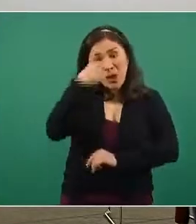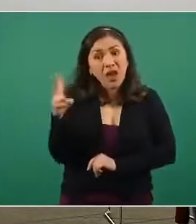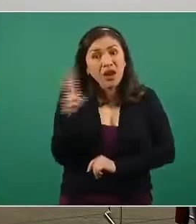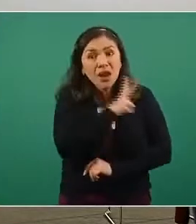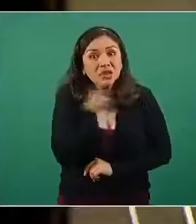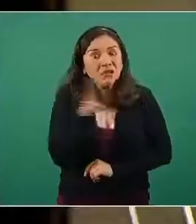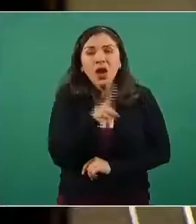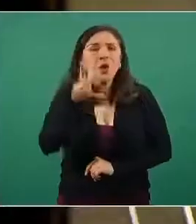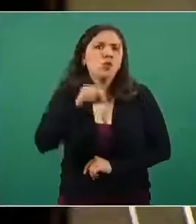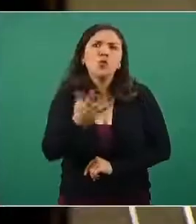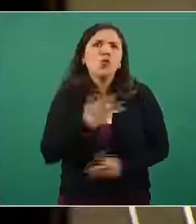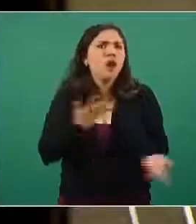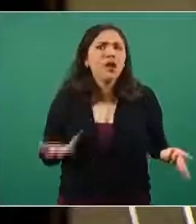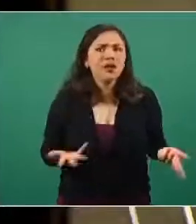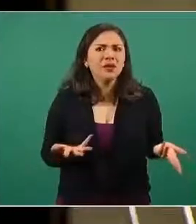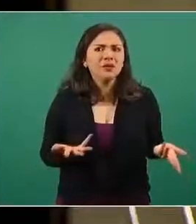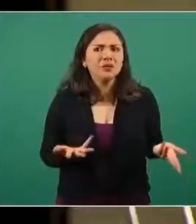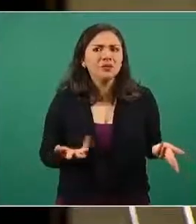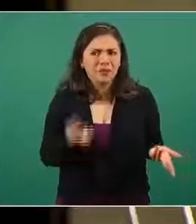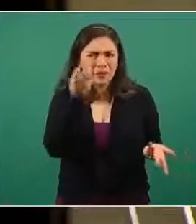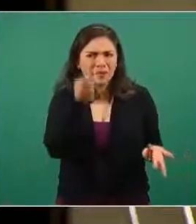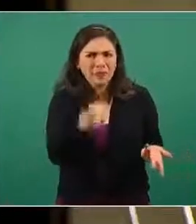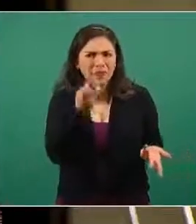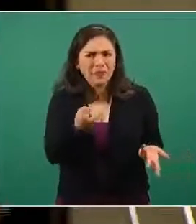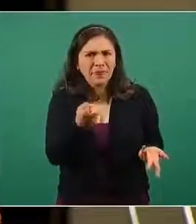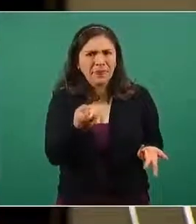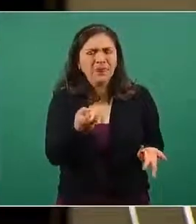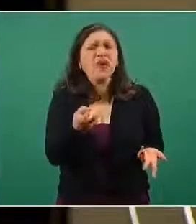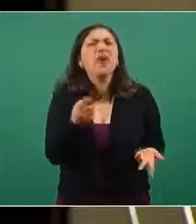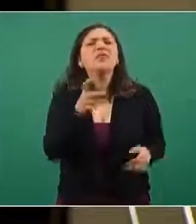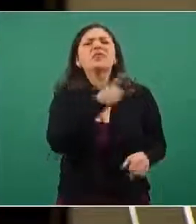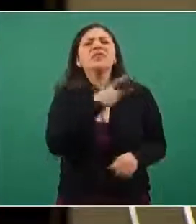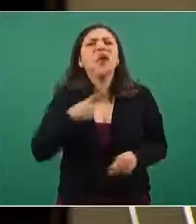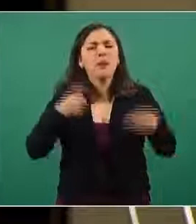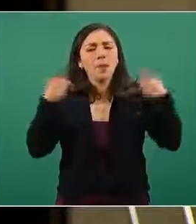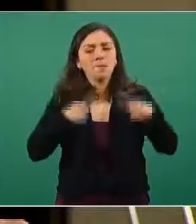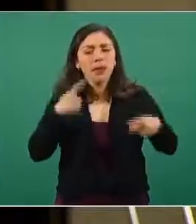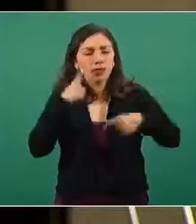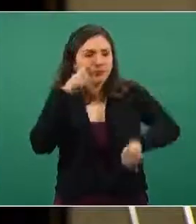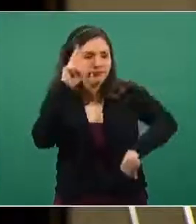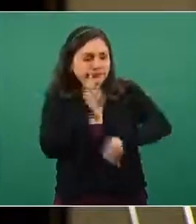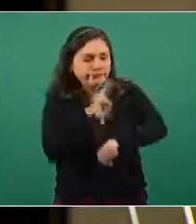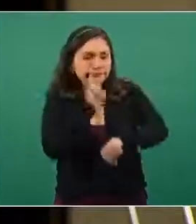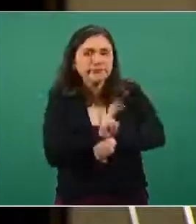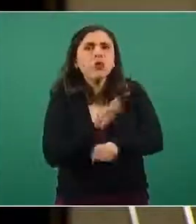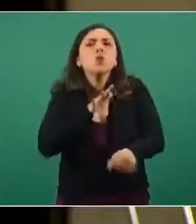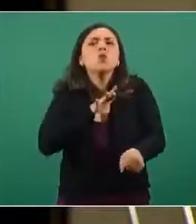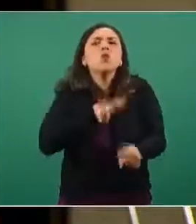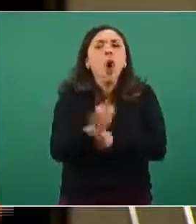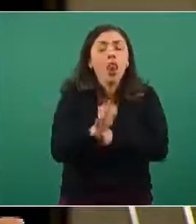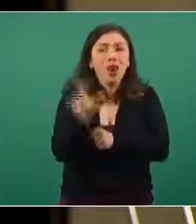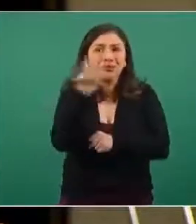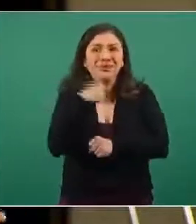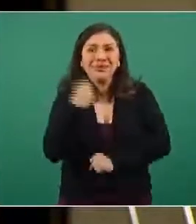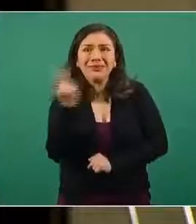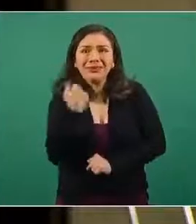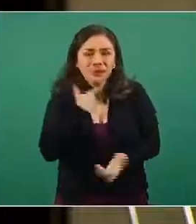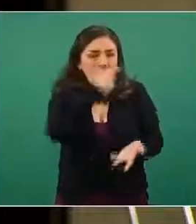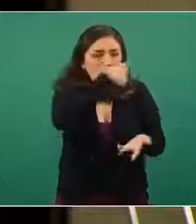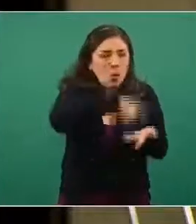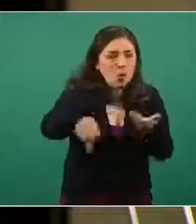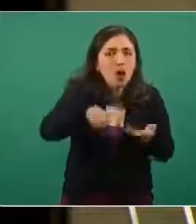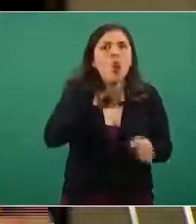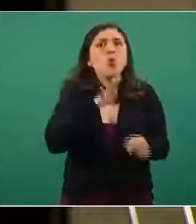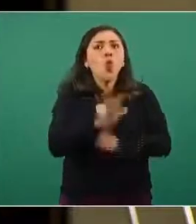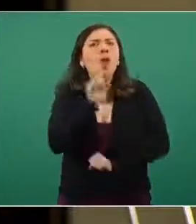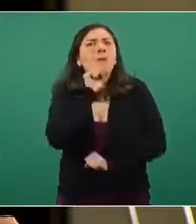que requieren por COVID-19. Entonces, ¿en qué se debe de fijar la gente si es que va a adquirir un concentrador, ¿no? ¿Cuáles son los buenos?